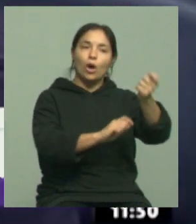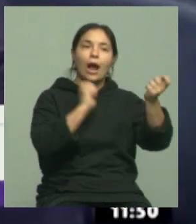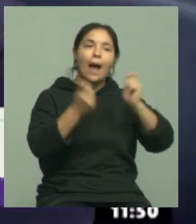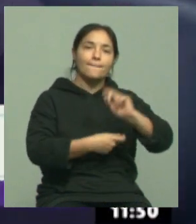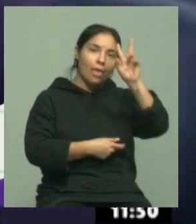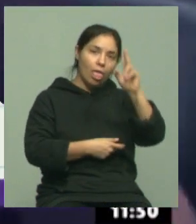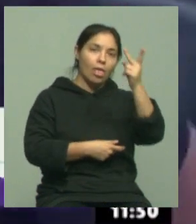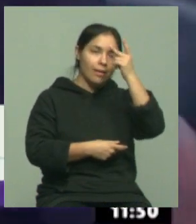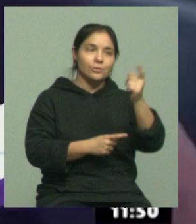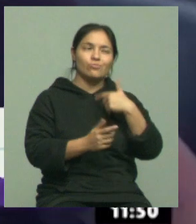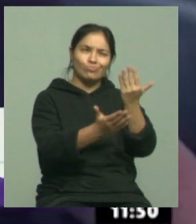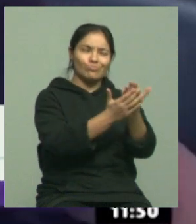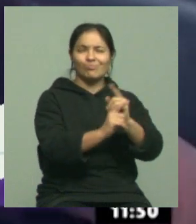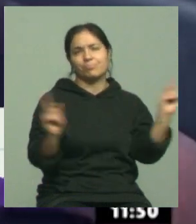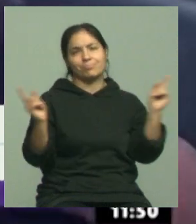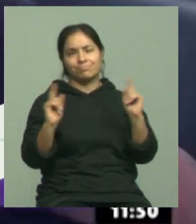porque